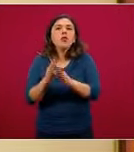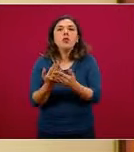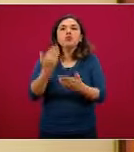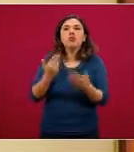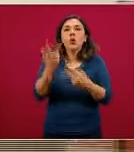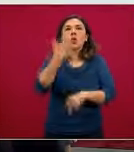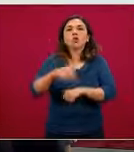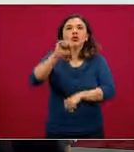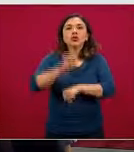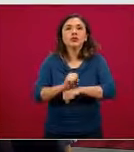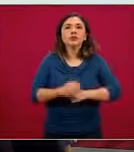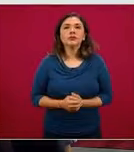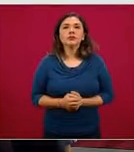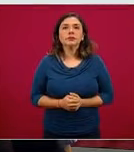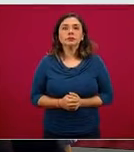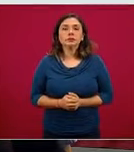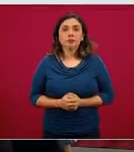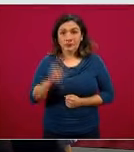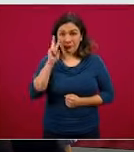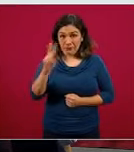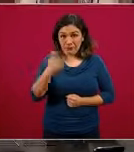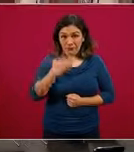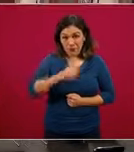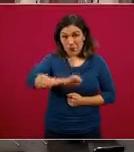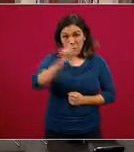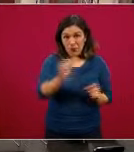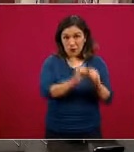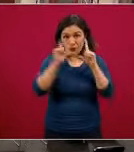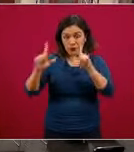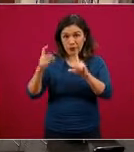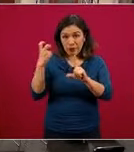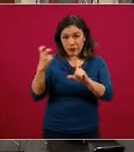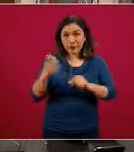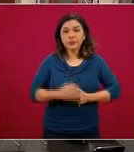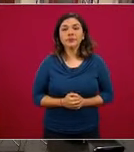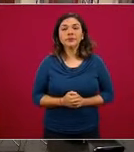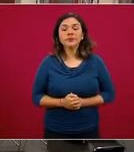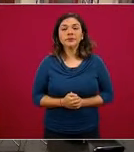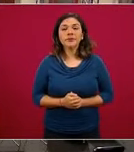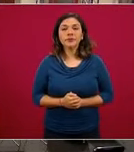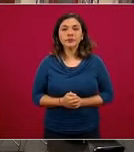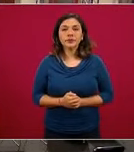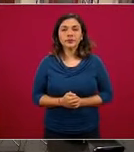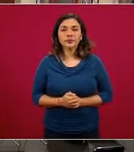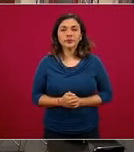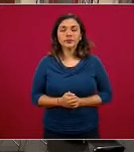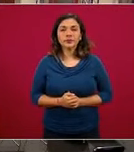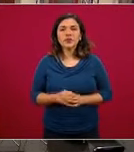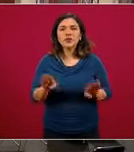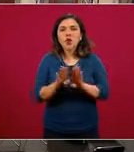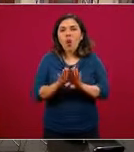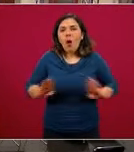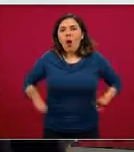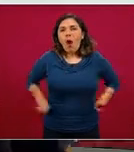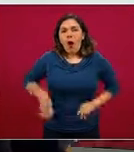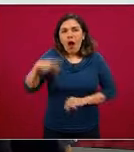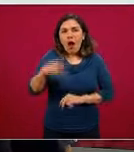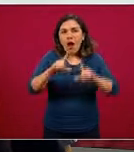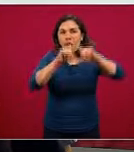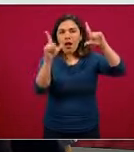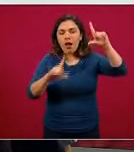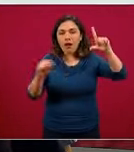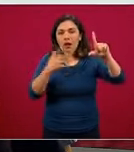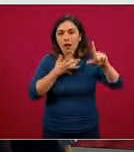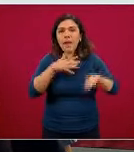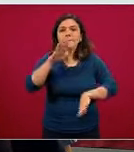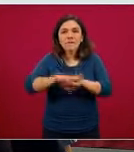semanas. Vamos a ver la siguiente diapositiva. Cerramos aquí el escenario nacional y vamos a dar un